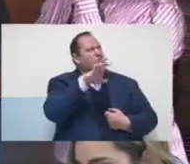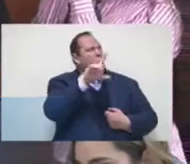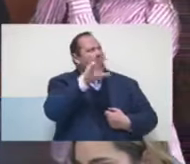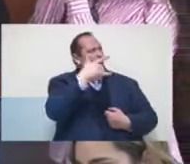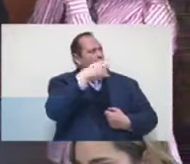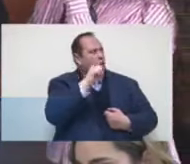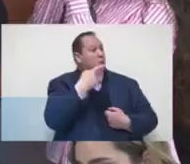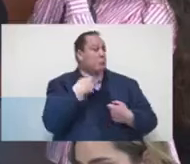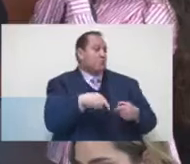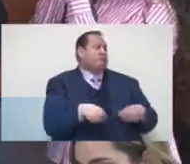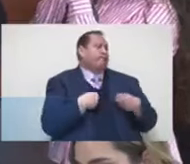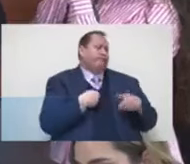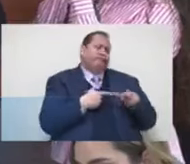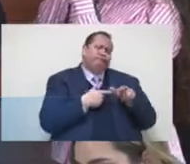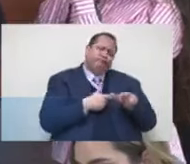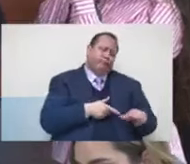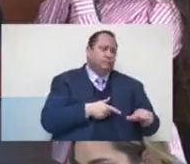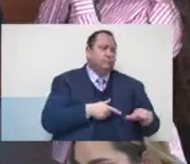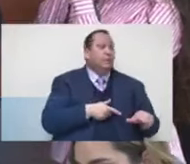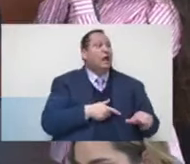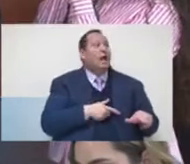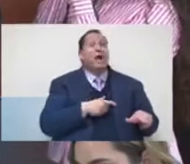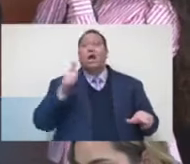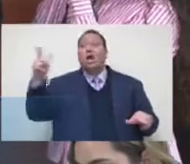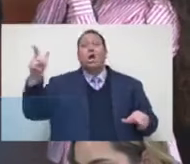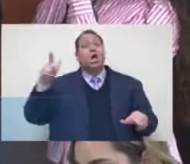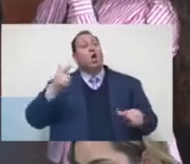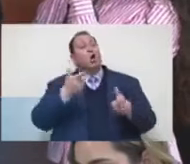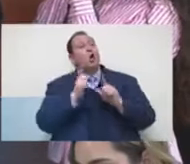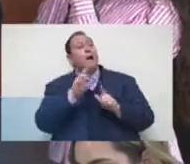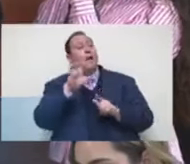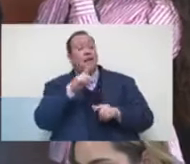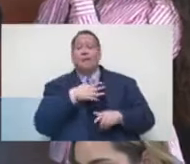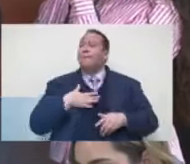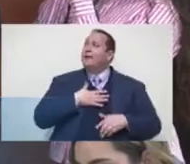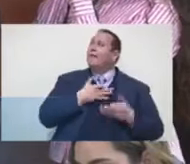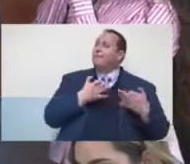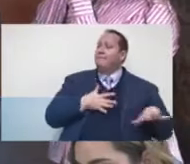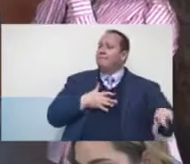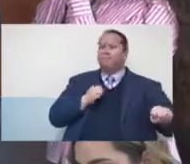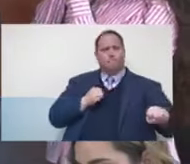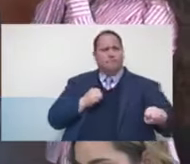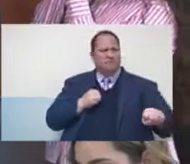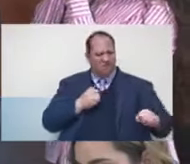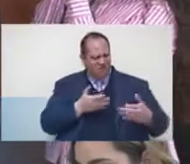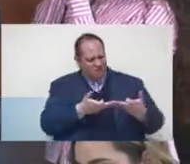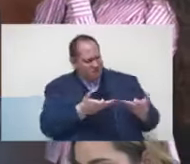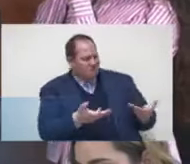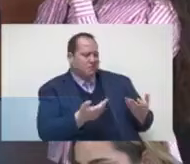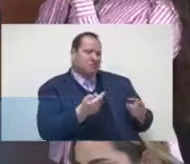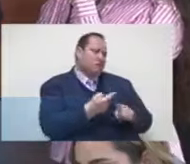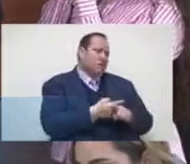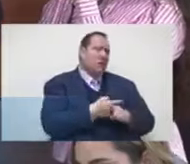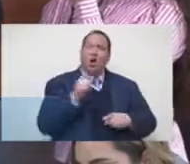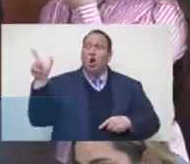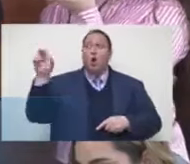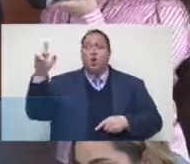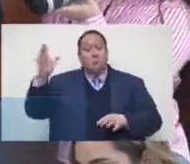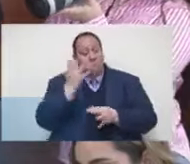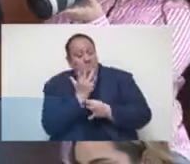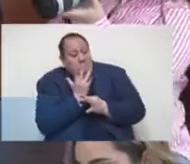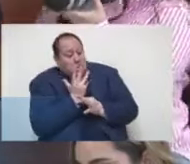hay gente que ha vivido ahí, pues, toda su vida prácticamente, y llegó Grupo Cadena a decirles que era terreno de él. Por supuesto es terreno irregular, pero con agua no se